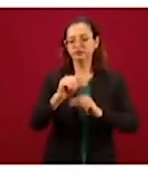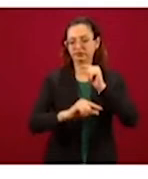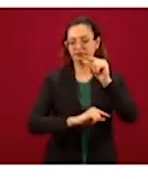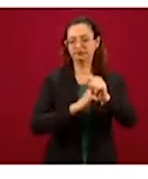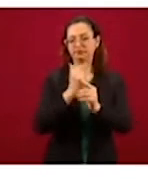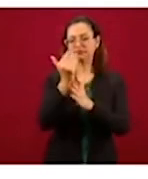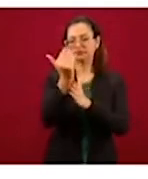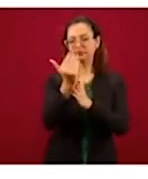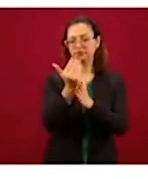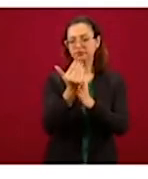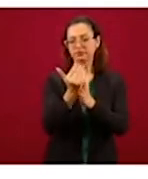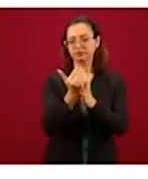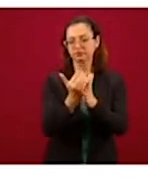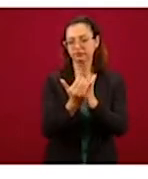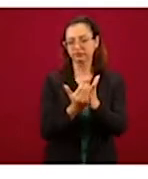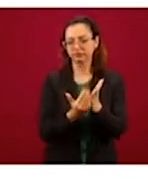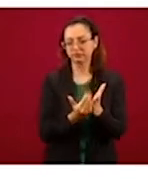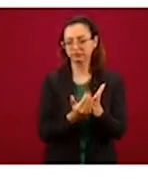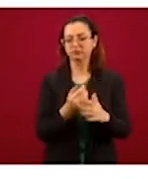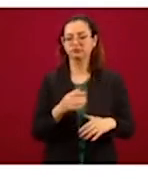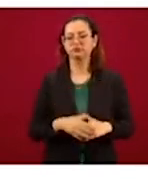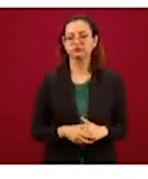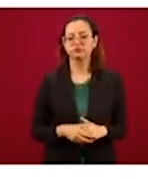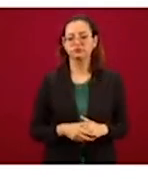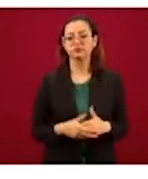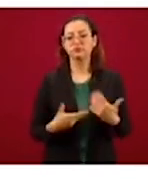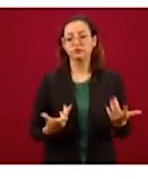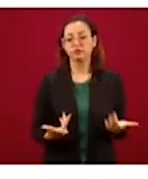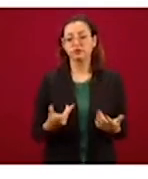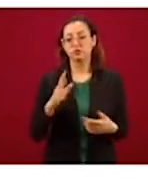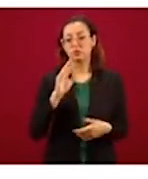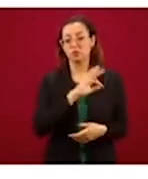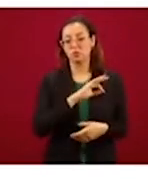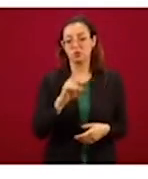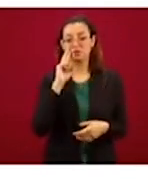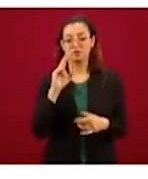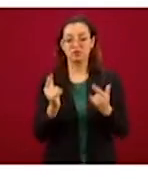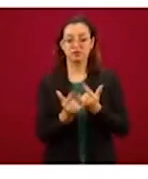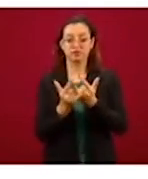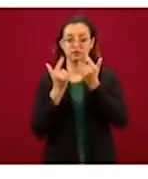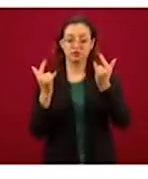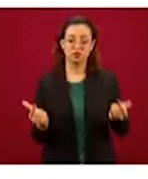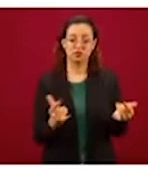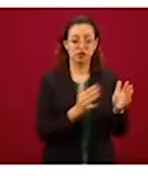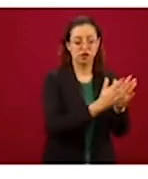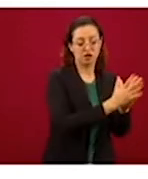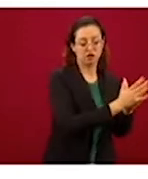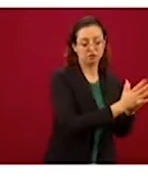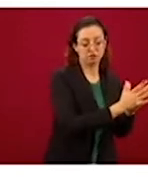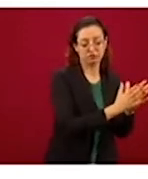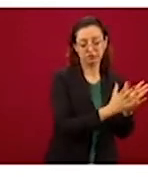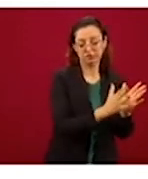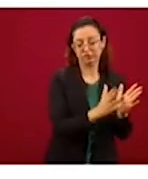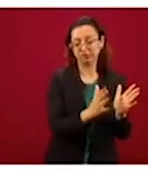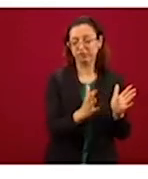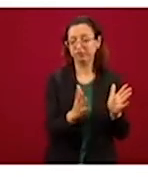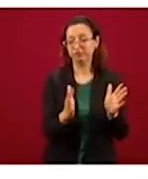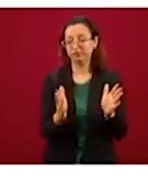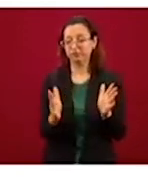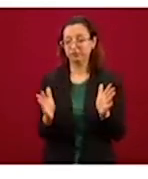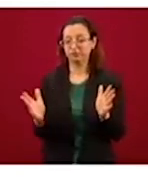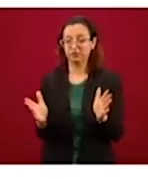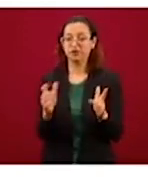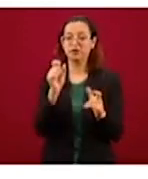baja y bueno este es el comportamiento histórico hay que ver el crecimiento exponencial